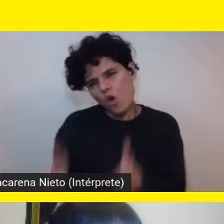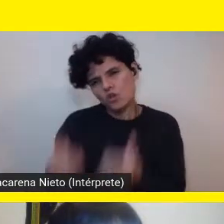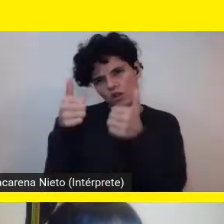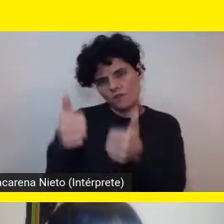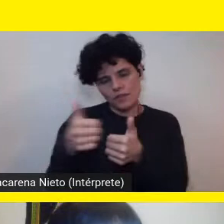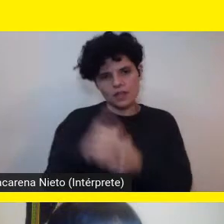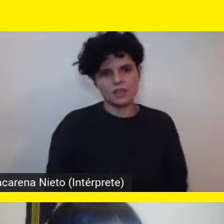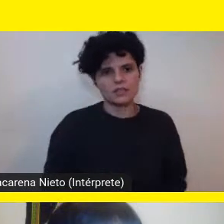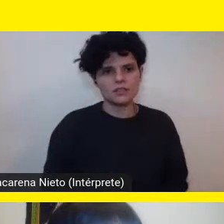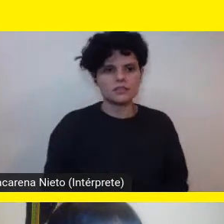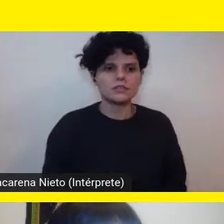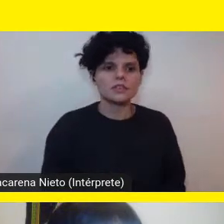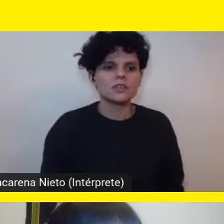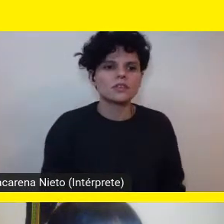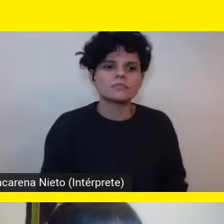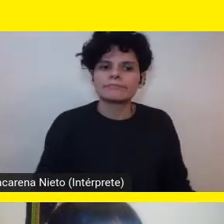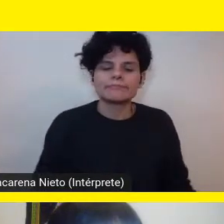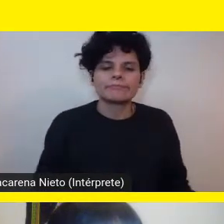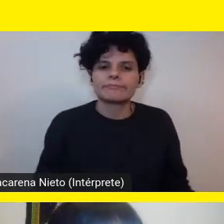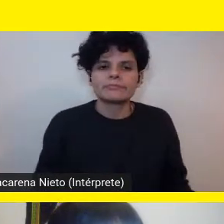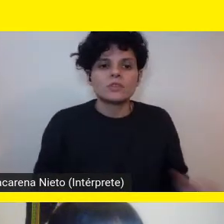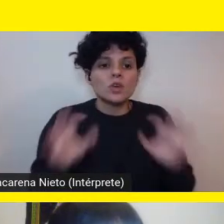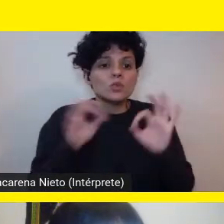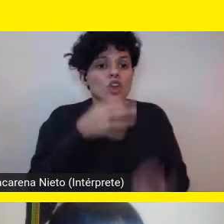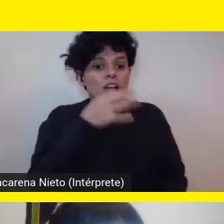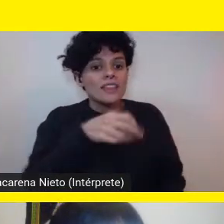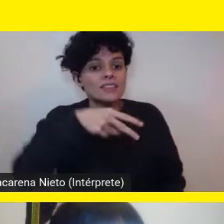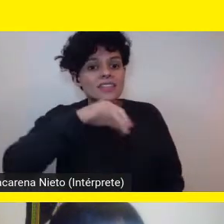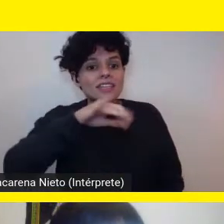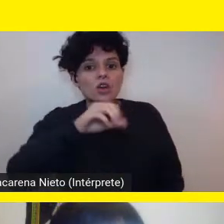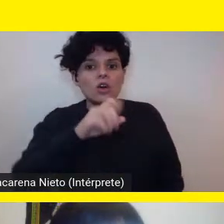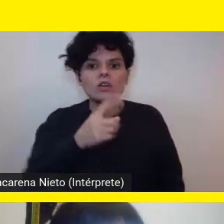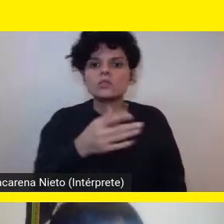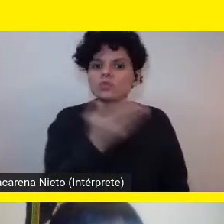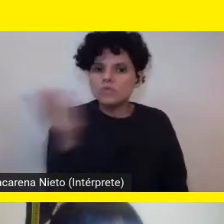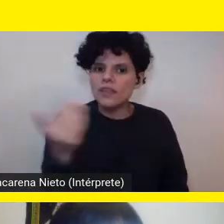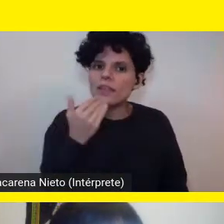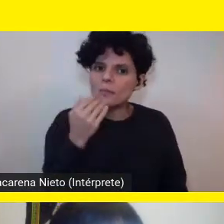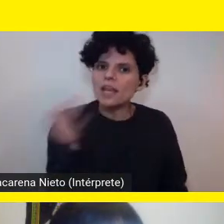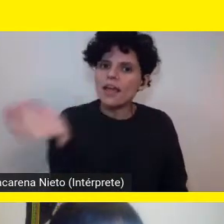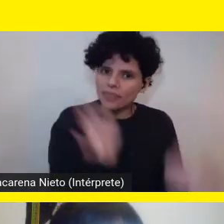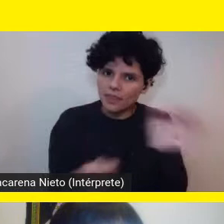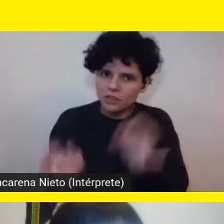Nicole, que también de alguna manera ha señalado Constanza y Pancho, es que